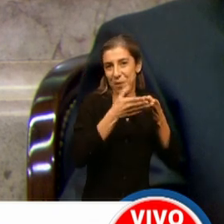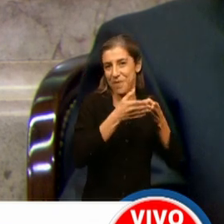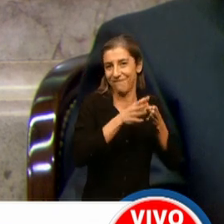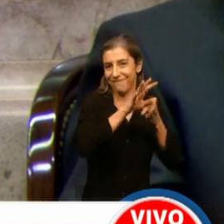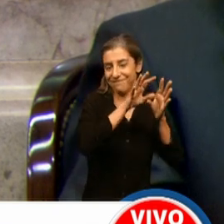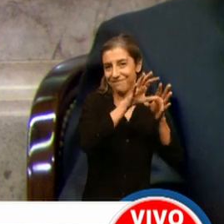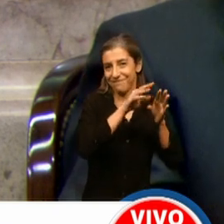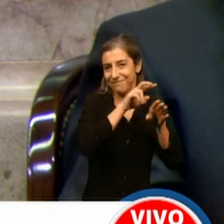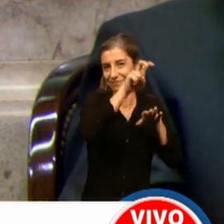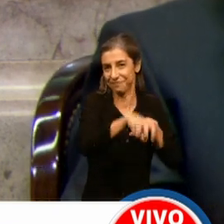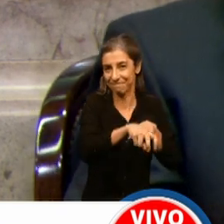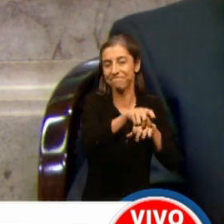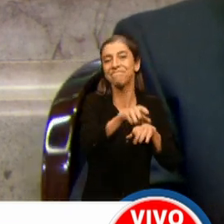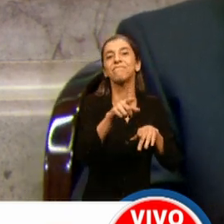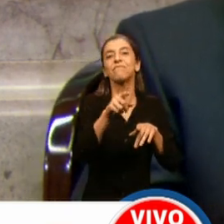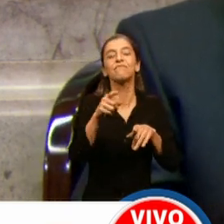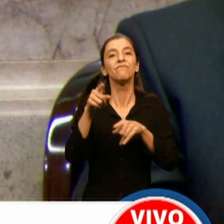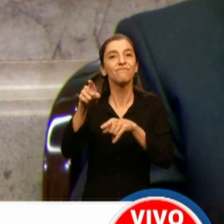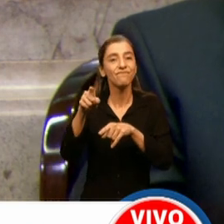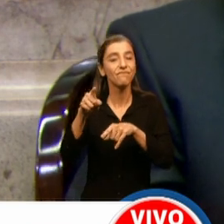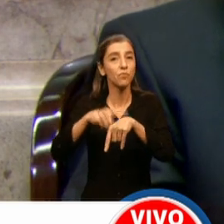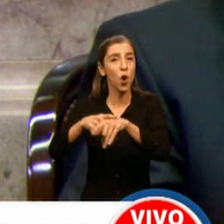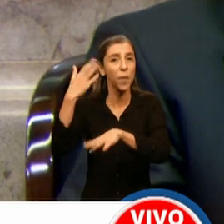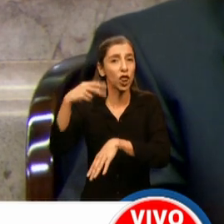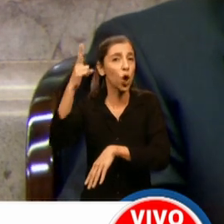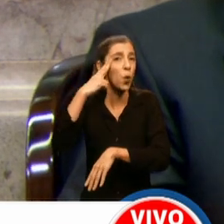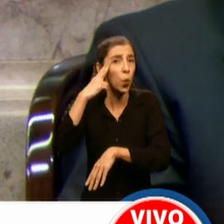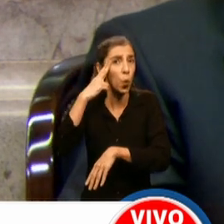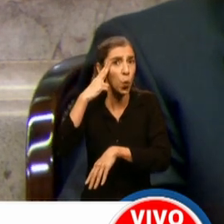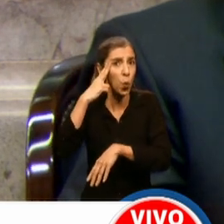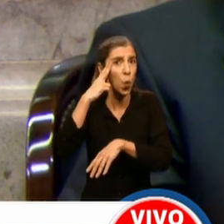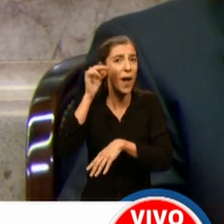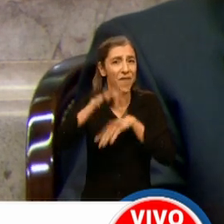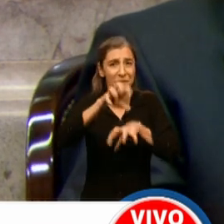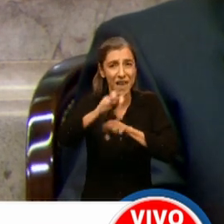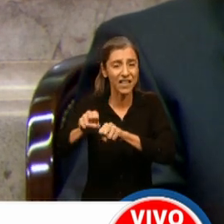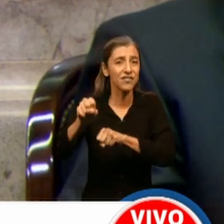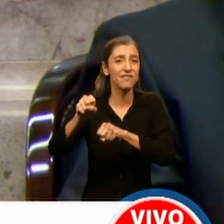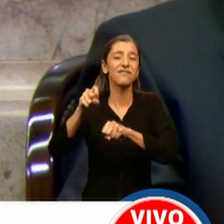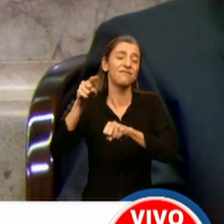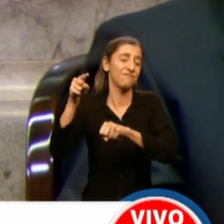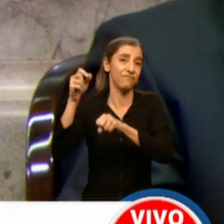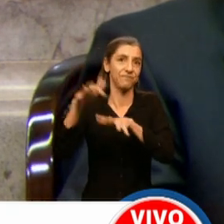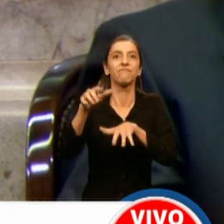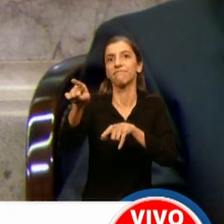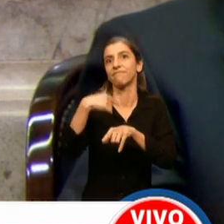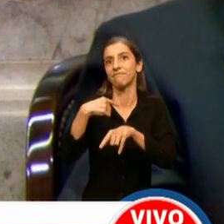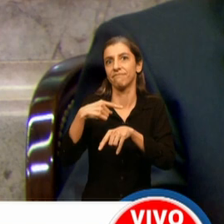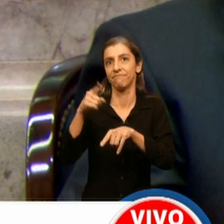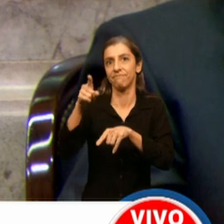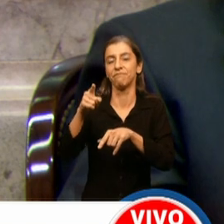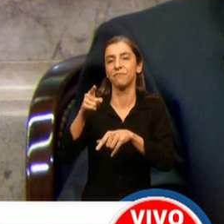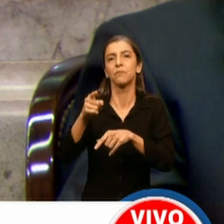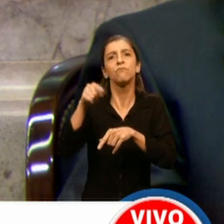repelió nueve invasiones realistas que de otra manera hubiesen invadido justamente lo que era el